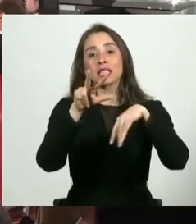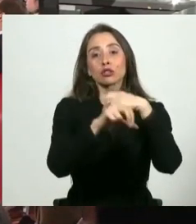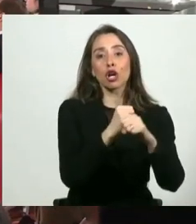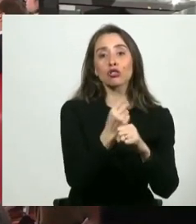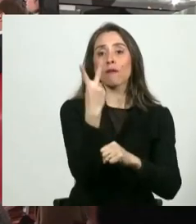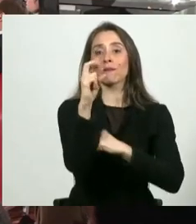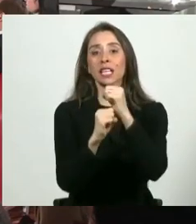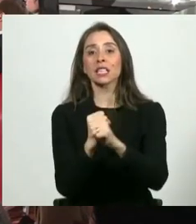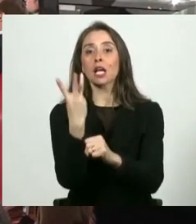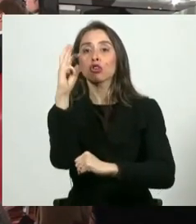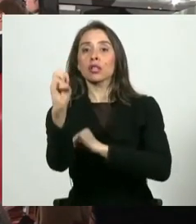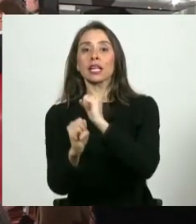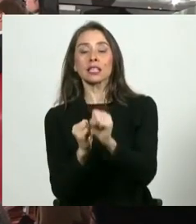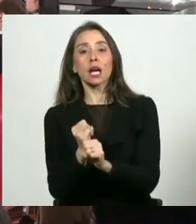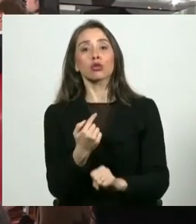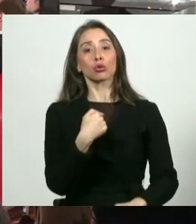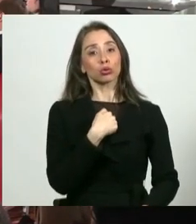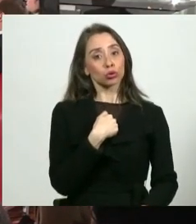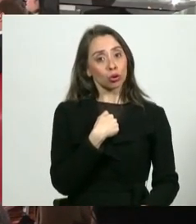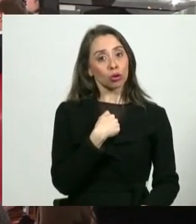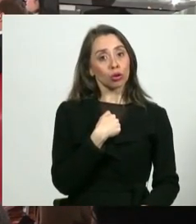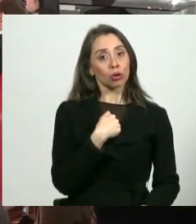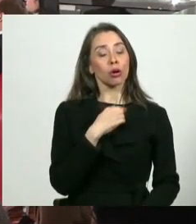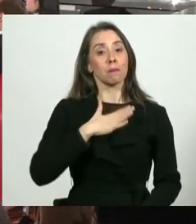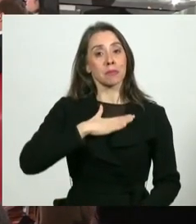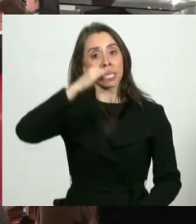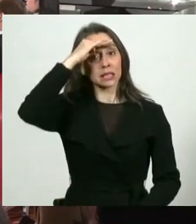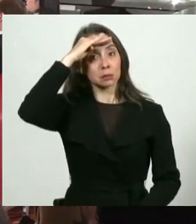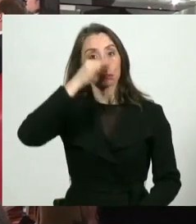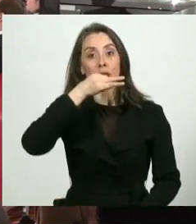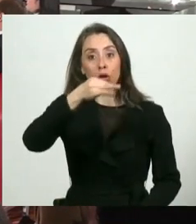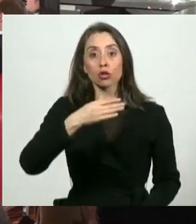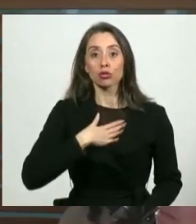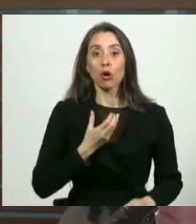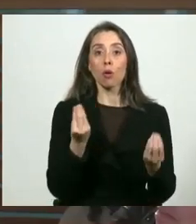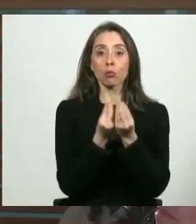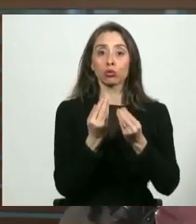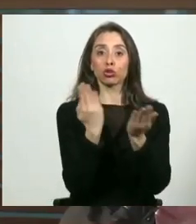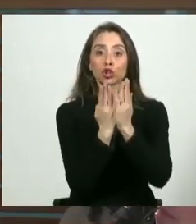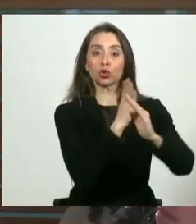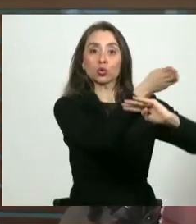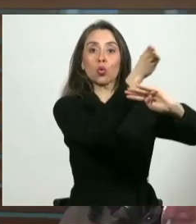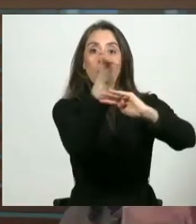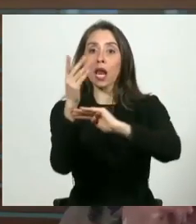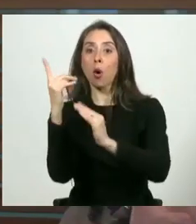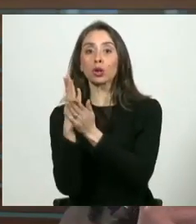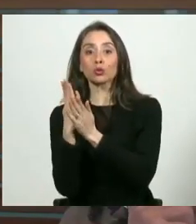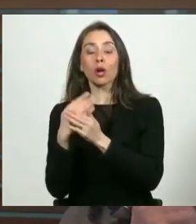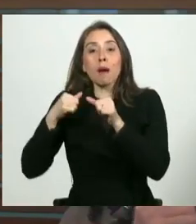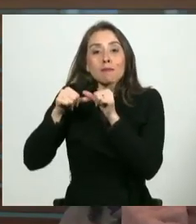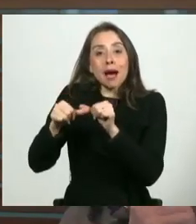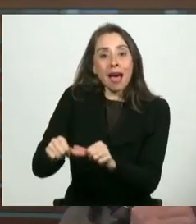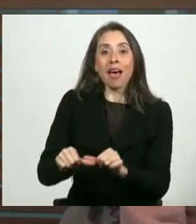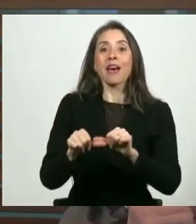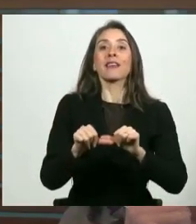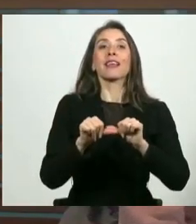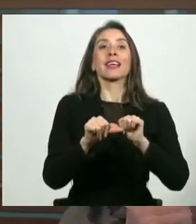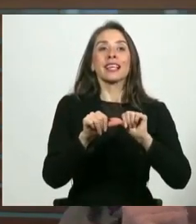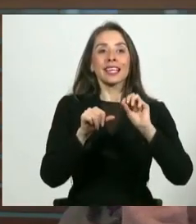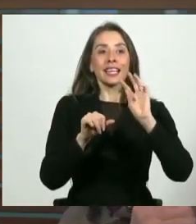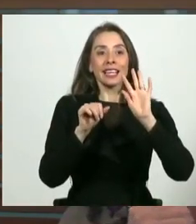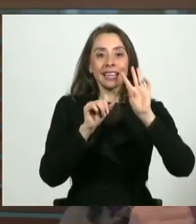20, 30 años. Yo, por lo menos, vaya de mi experiencia, yo fui a muchos colegios y en uno de los colegios que el más estuve, tuve en 10 colegios, en el